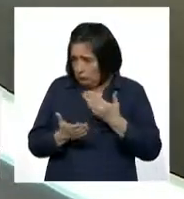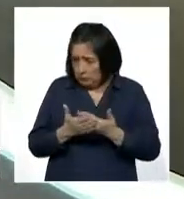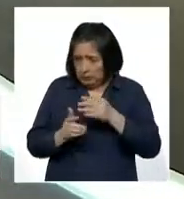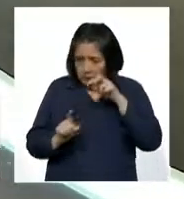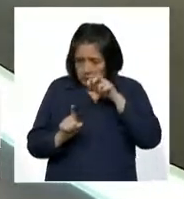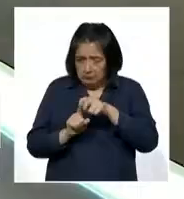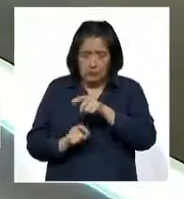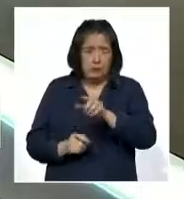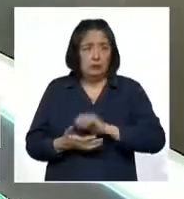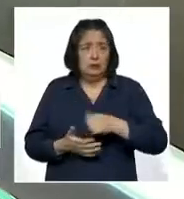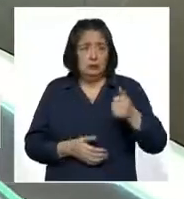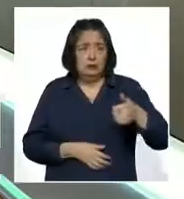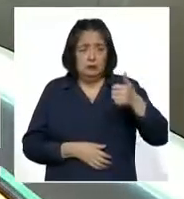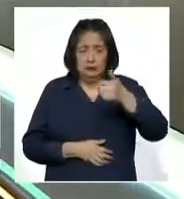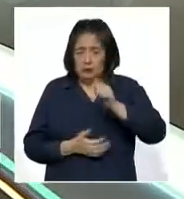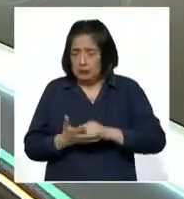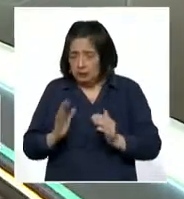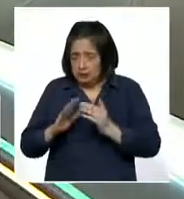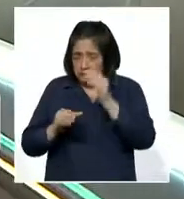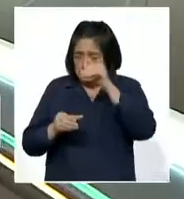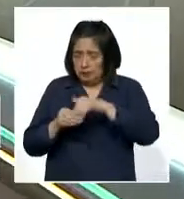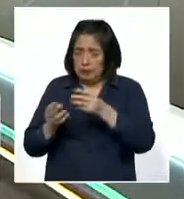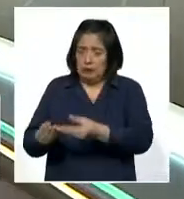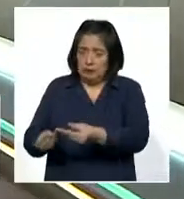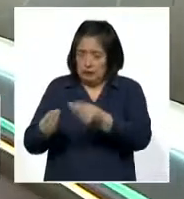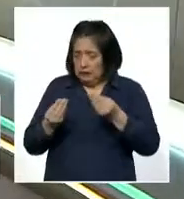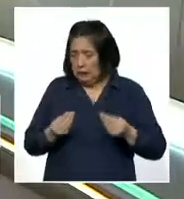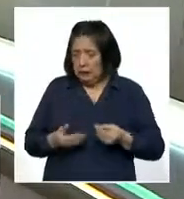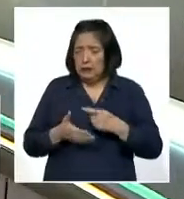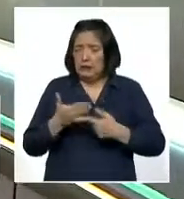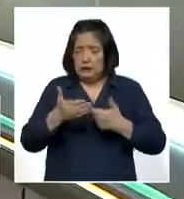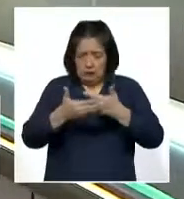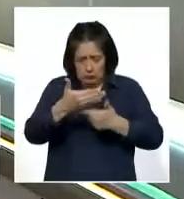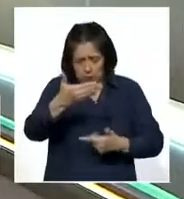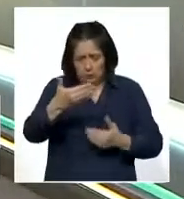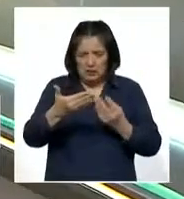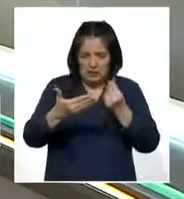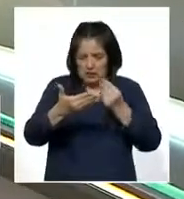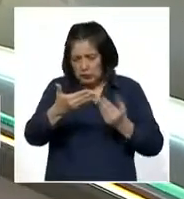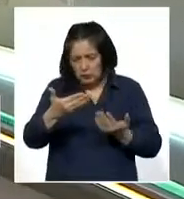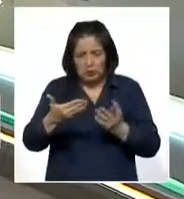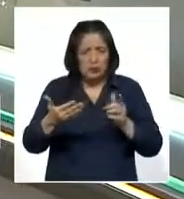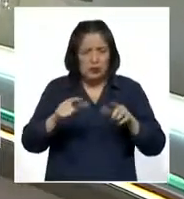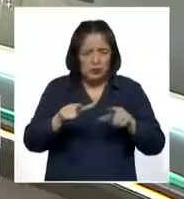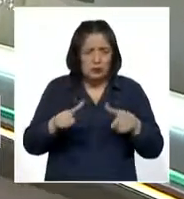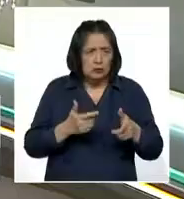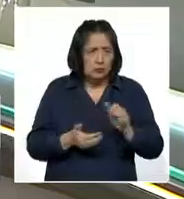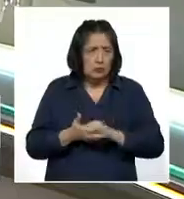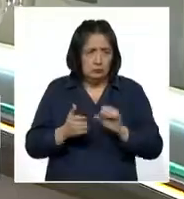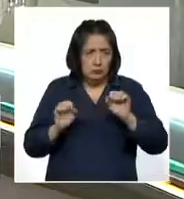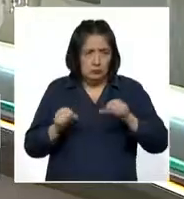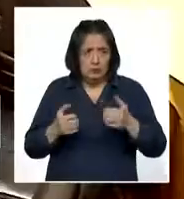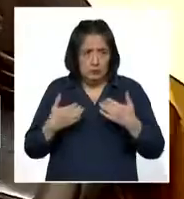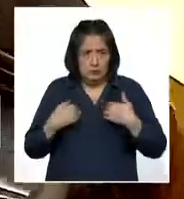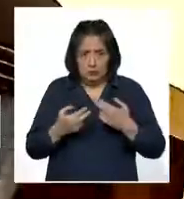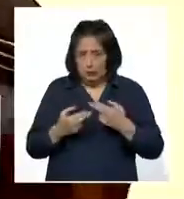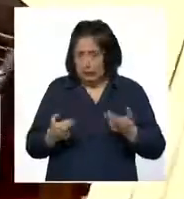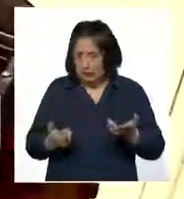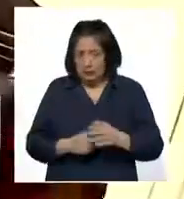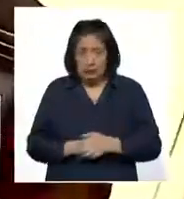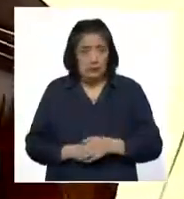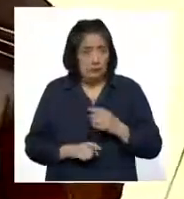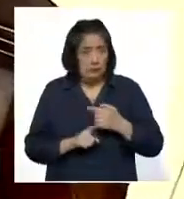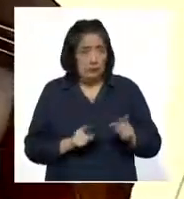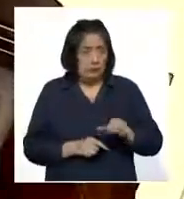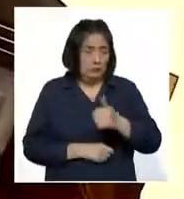delito, las autoridades, las entidades bancarias entregarán los movimientos, los lugares donde van y todo esto para tener herramientas francas. Sin